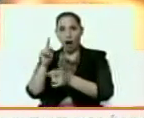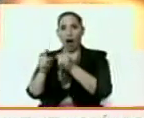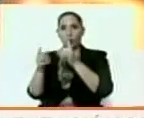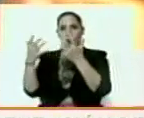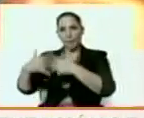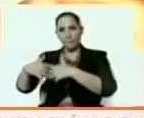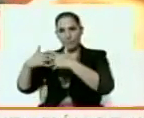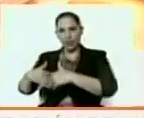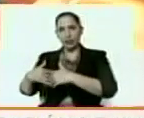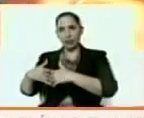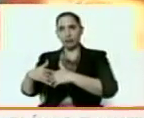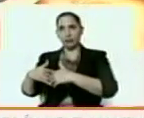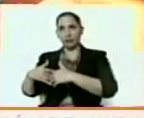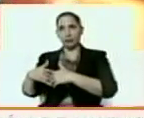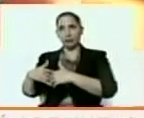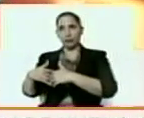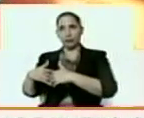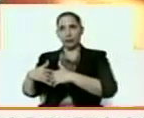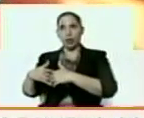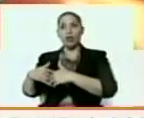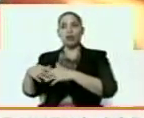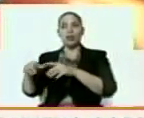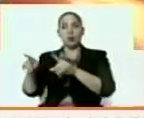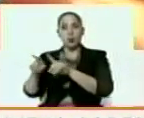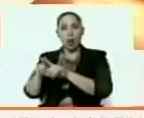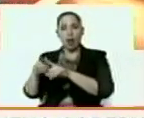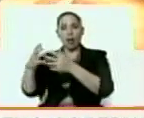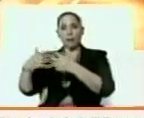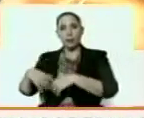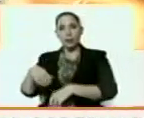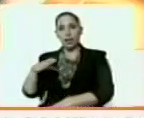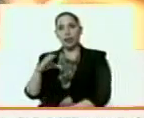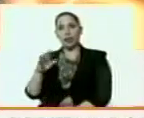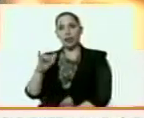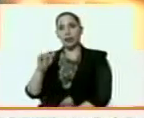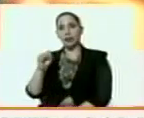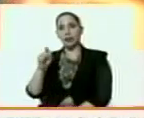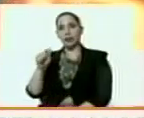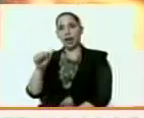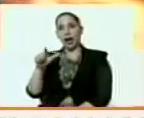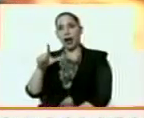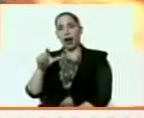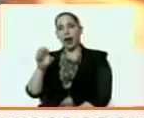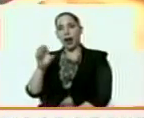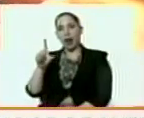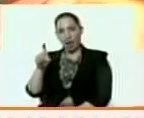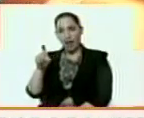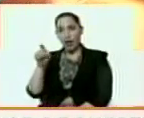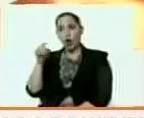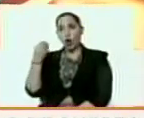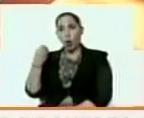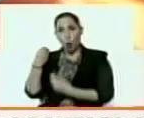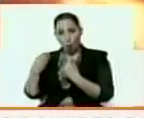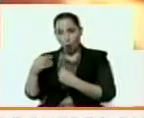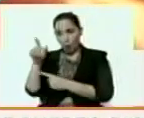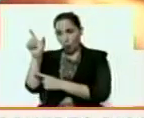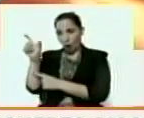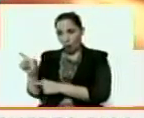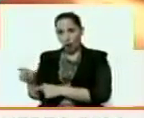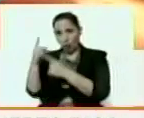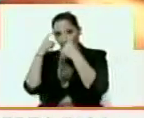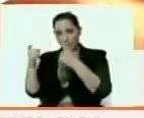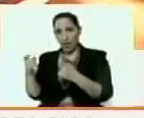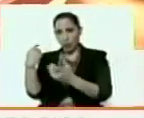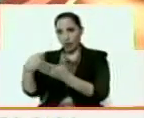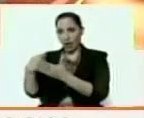empresas, muy concretamente el caso del Cristalex, donde él, como abogado experto, pagado por Cristalex, fue el